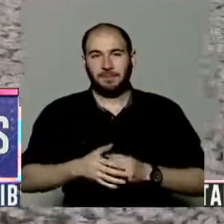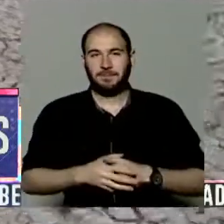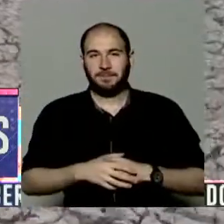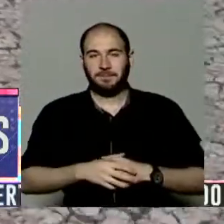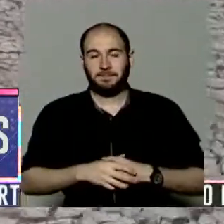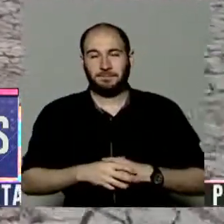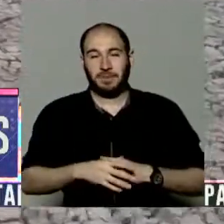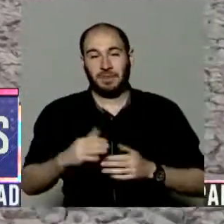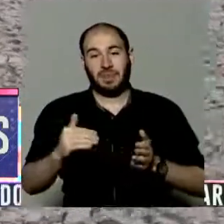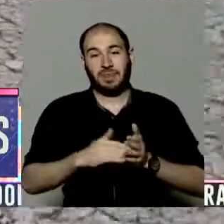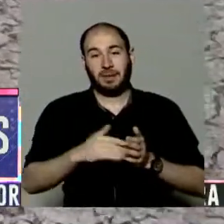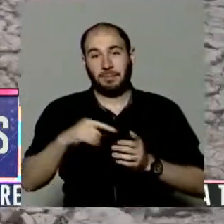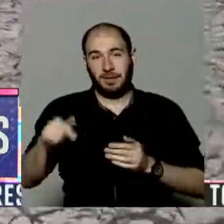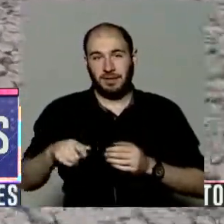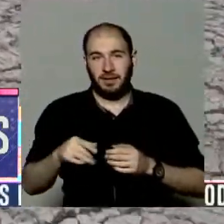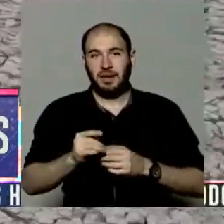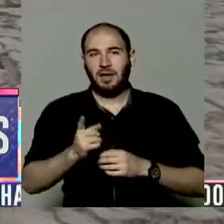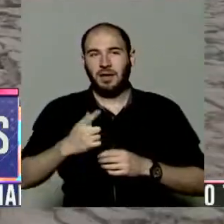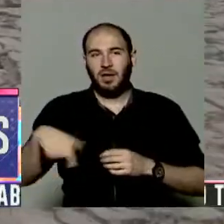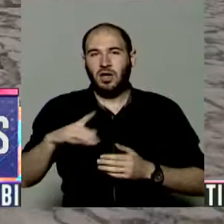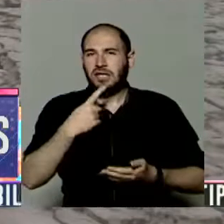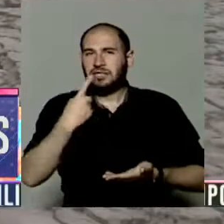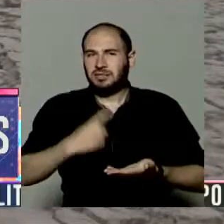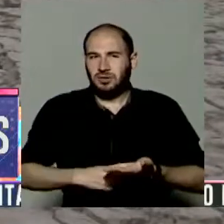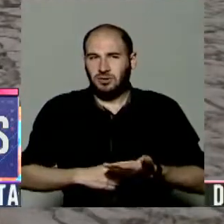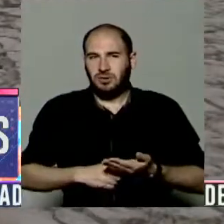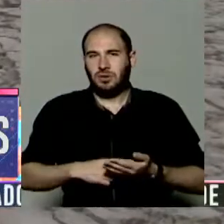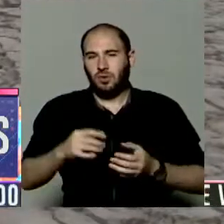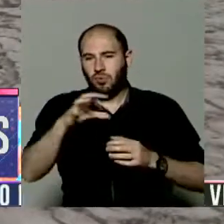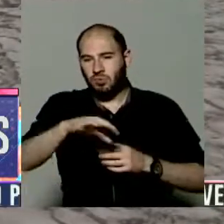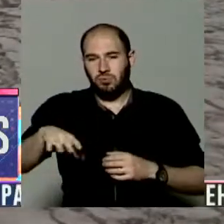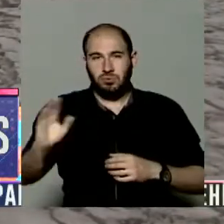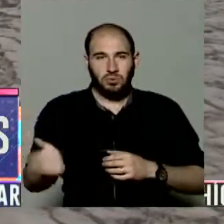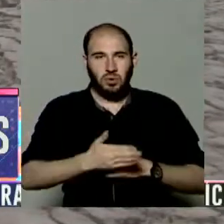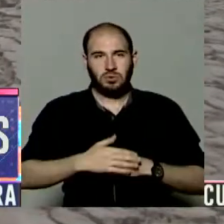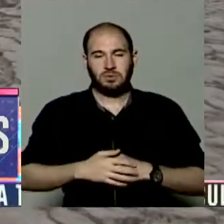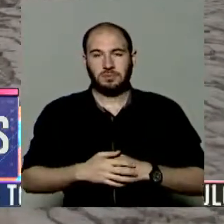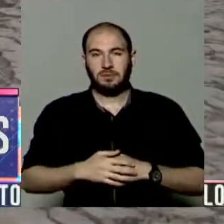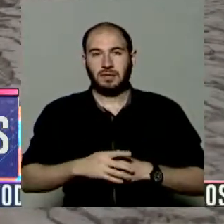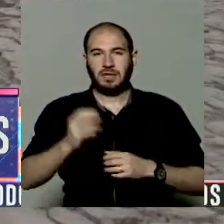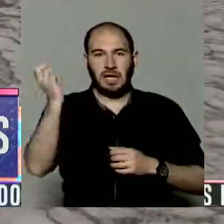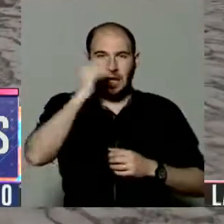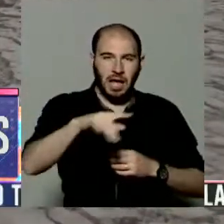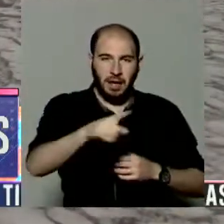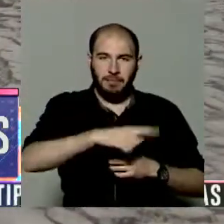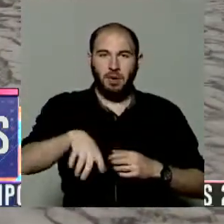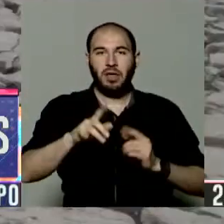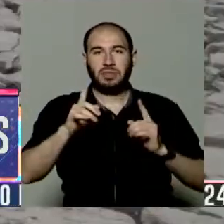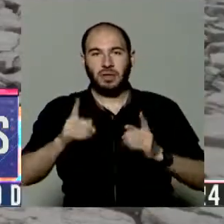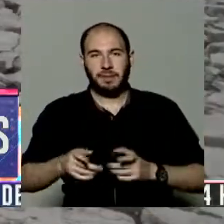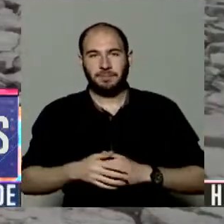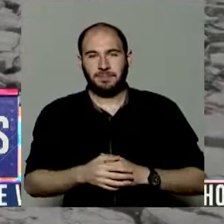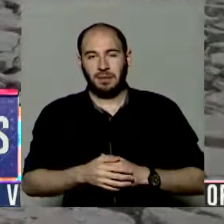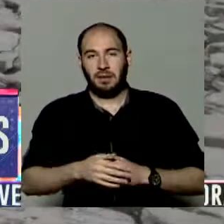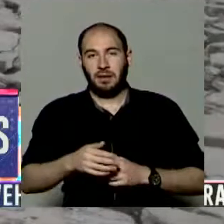y en función de eso empezar a tomar medidas en todos los sectores, o sea, tanto agrícola como